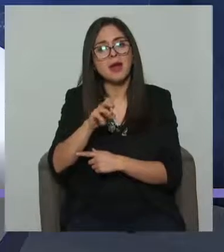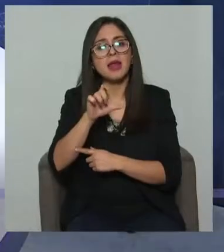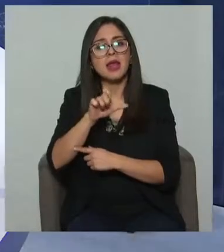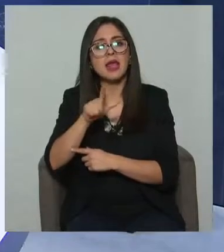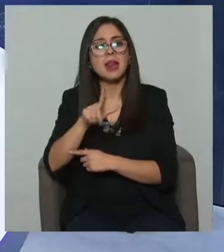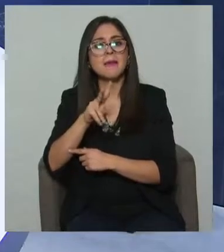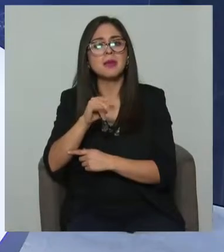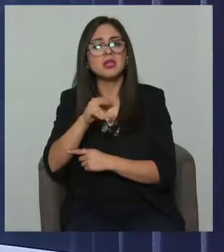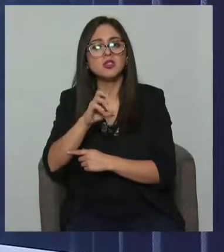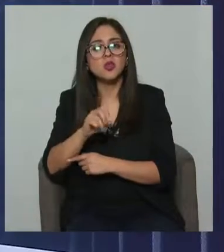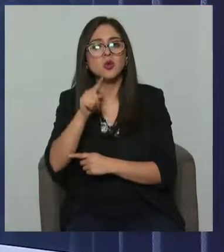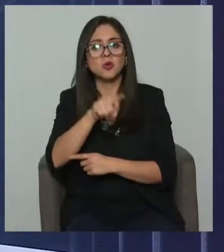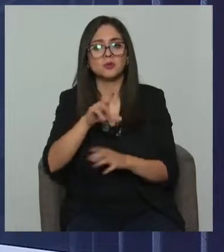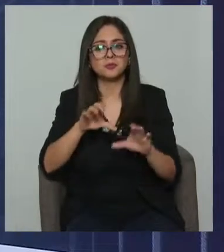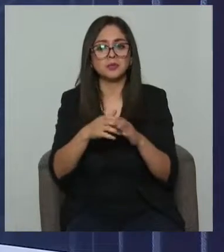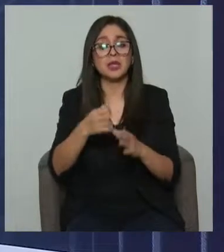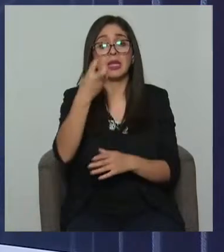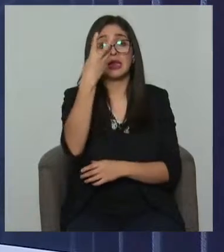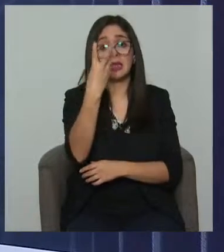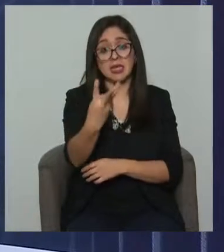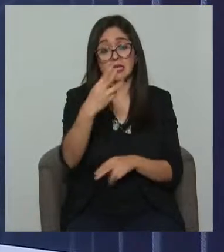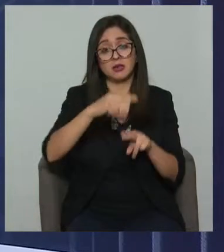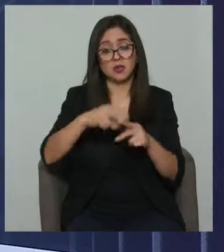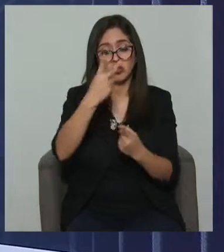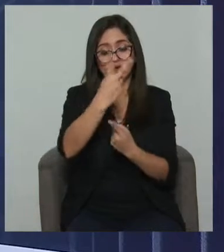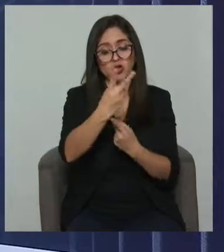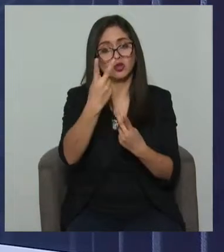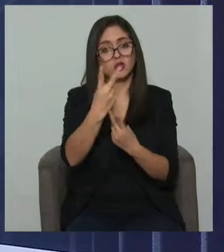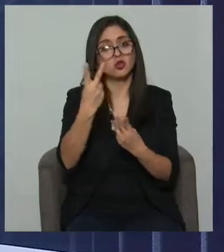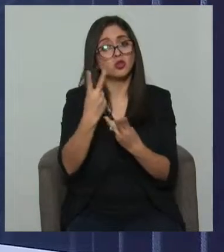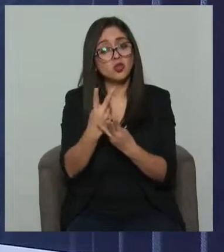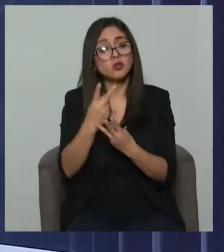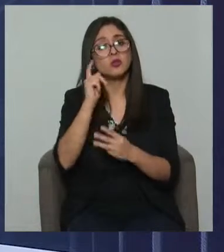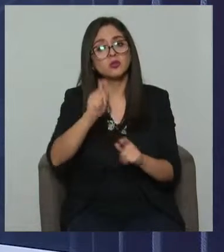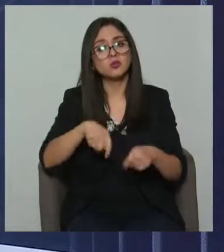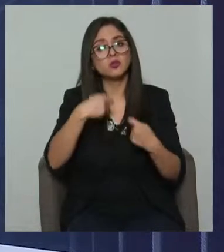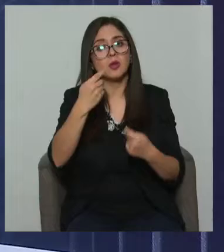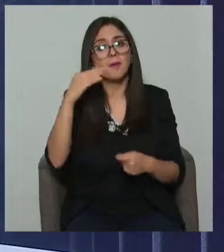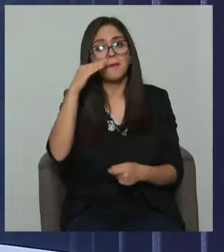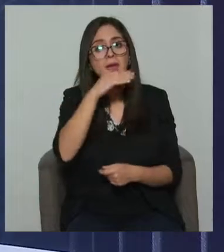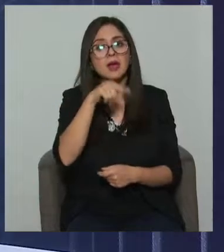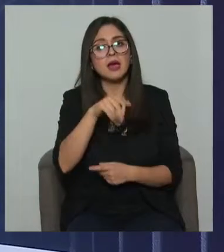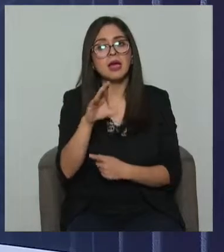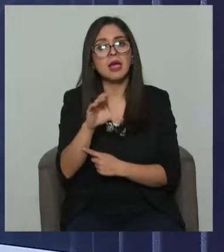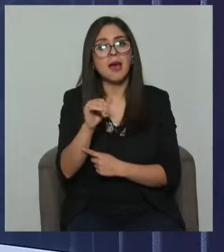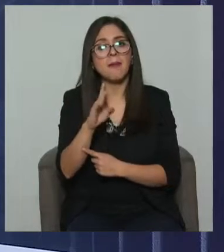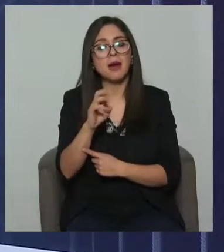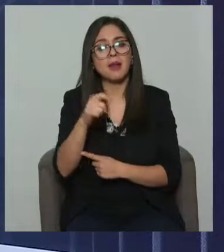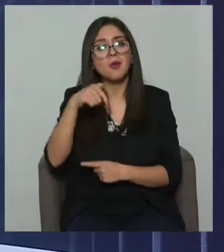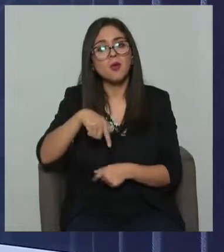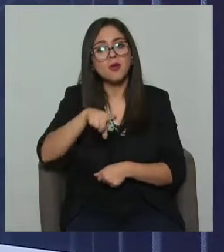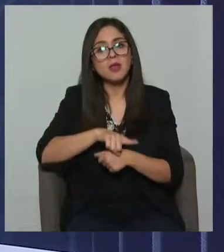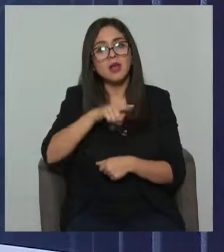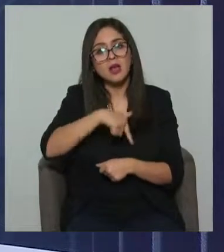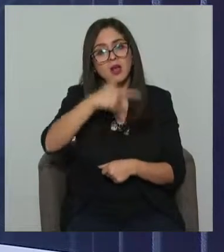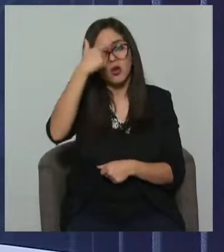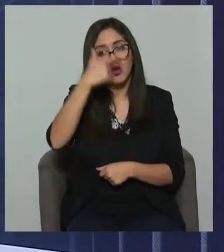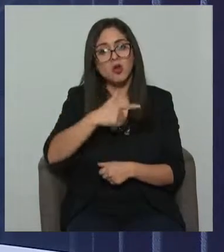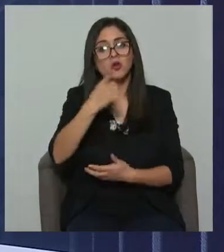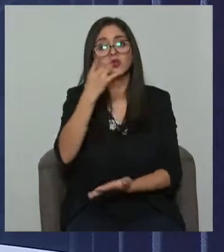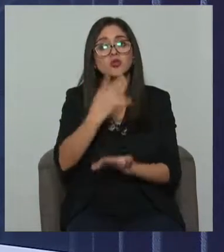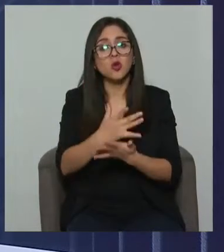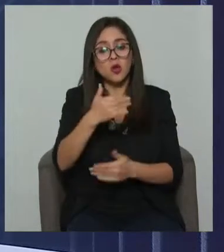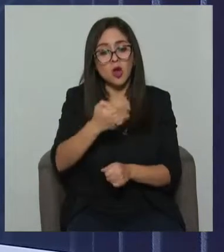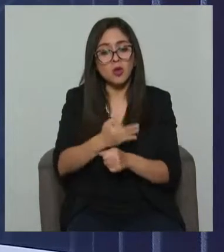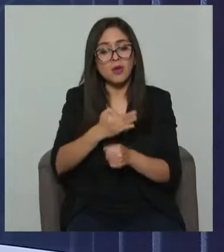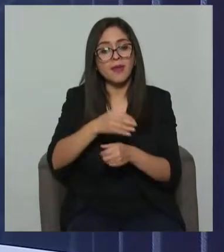nota rápidamente. 3 cortesías dobles. Mire usted, gratis. Cabaret esta noche, caray, solo aquí en Agenda y Contexto, ¿eh? Solo a